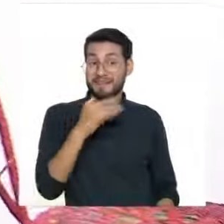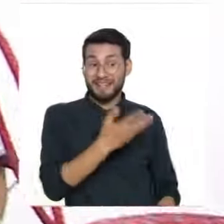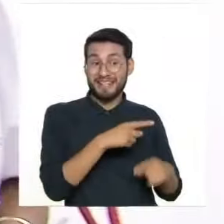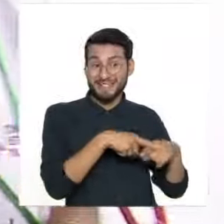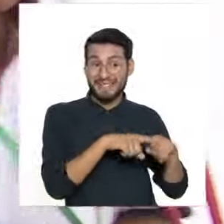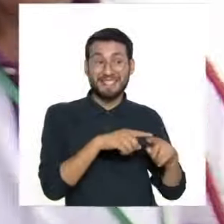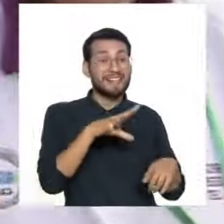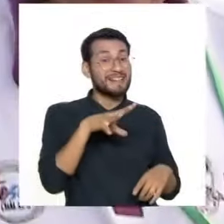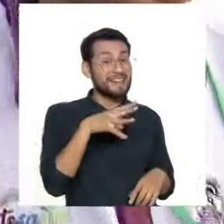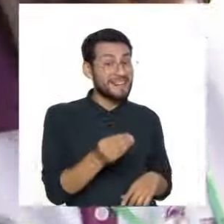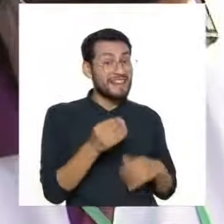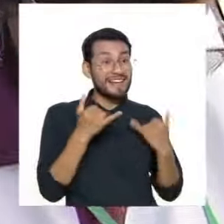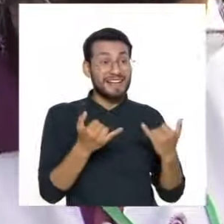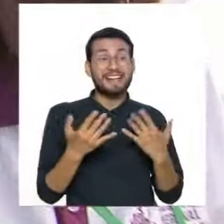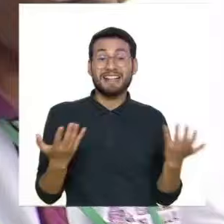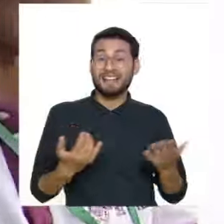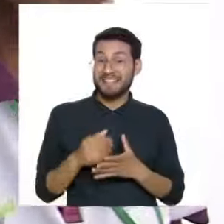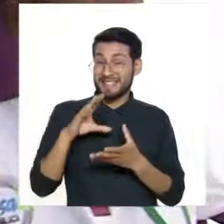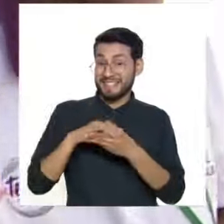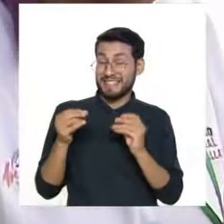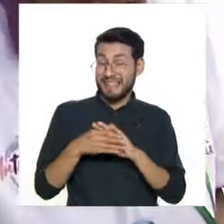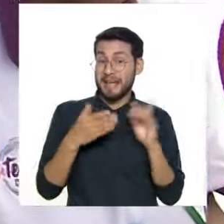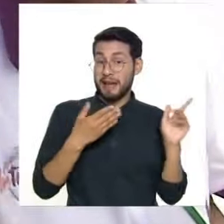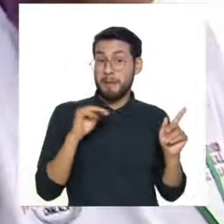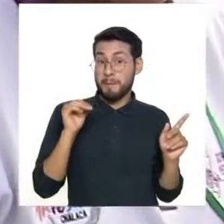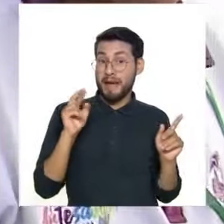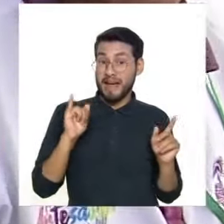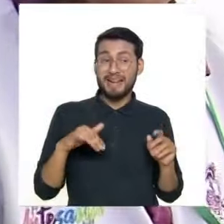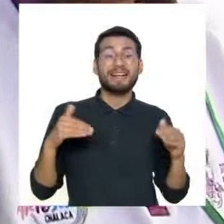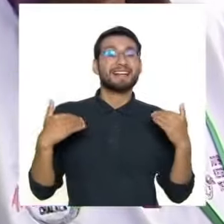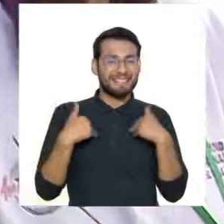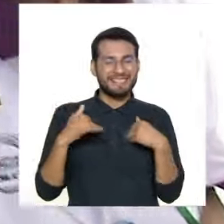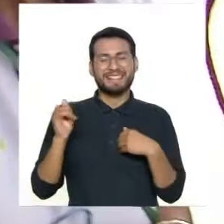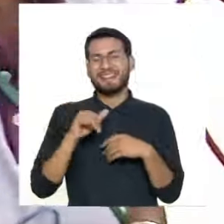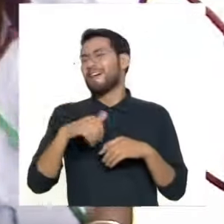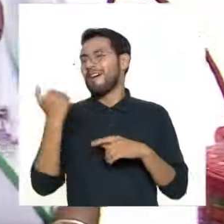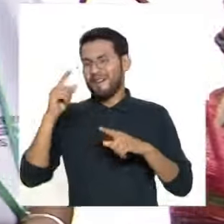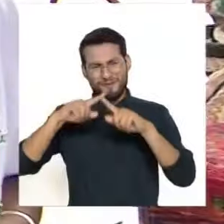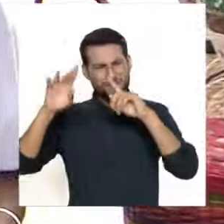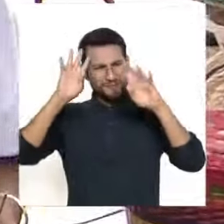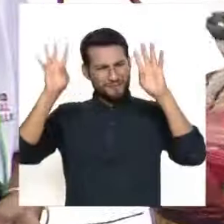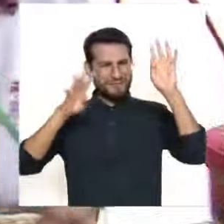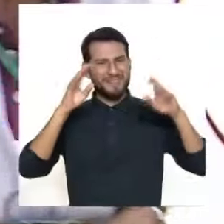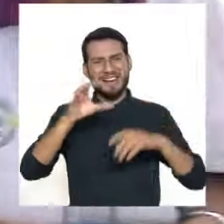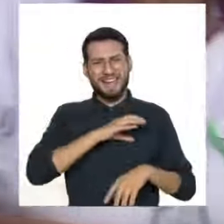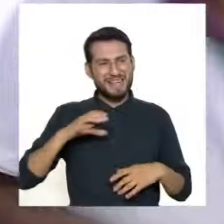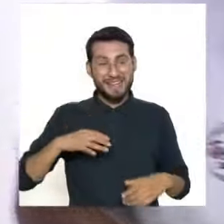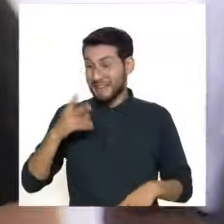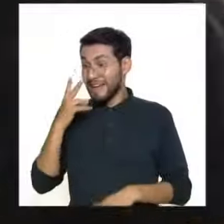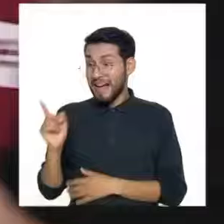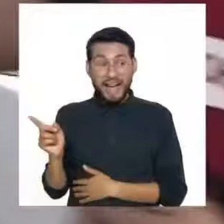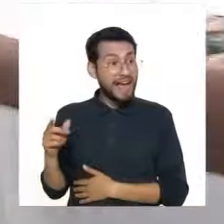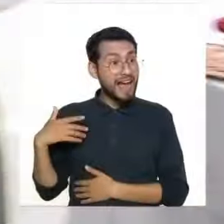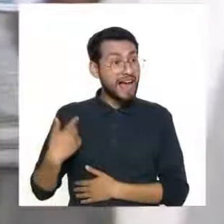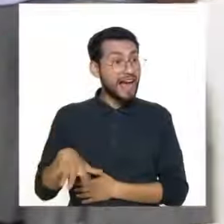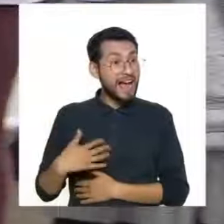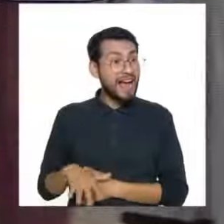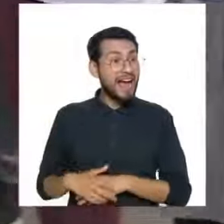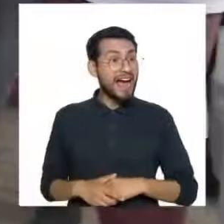Tejiendo porque justamente así como la historia de mar tenemos endedores y emprendedoras chacas y mira mir lo que tenemos